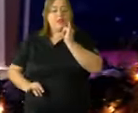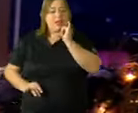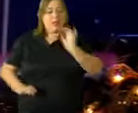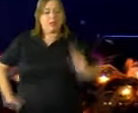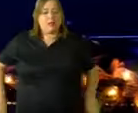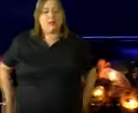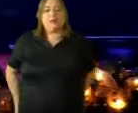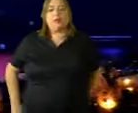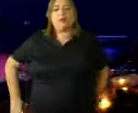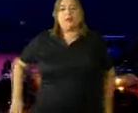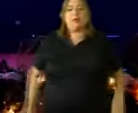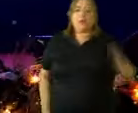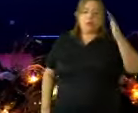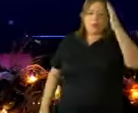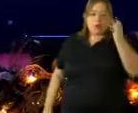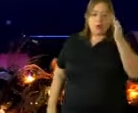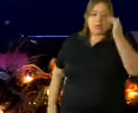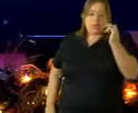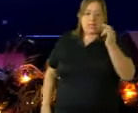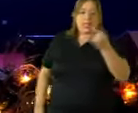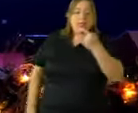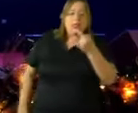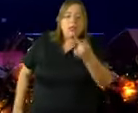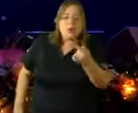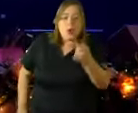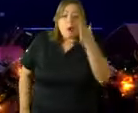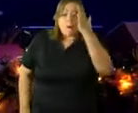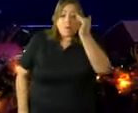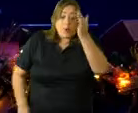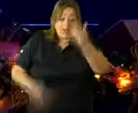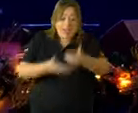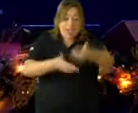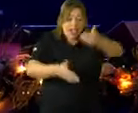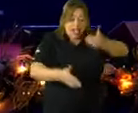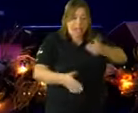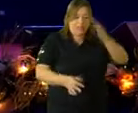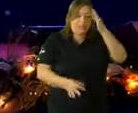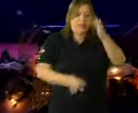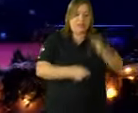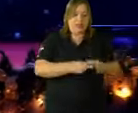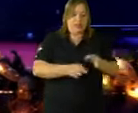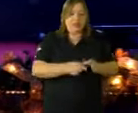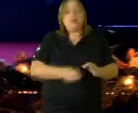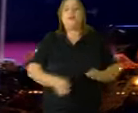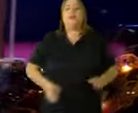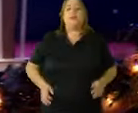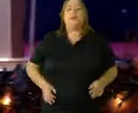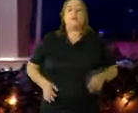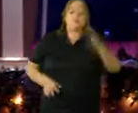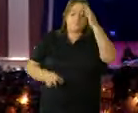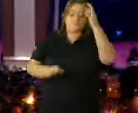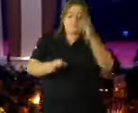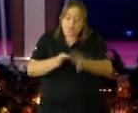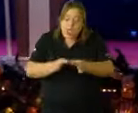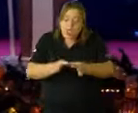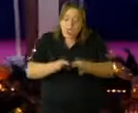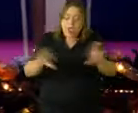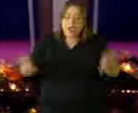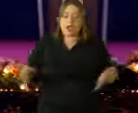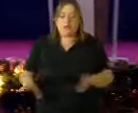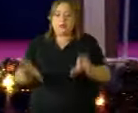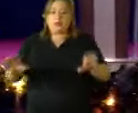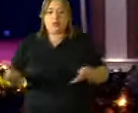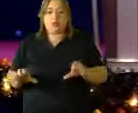Usted dirá, pastor, ¿y por qué usted cuenta eso? Porque eso es fe. Porque a una señora de otro grupo, de